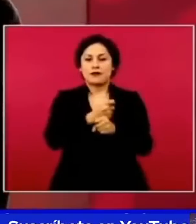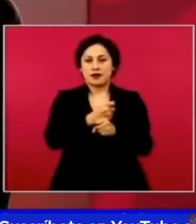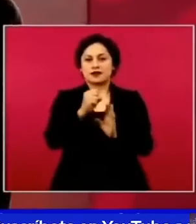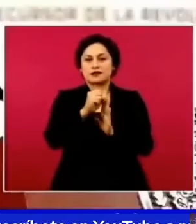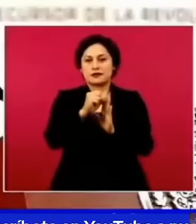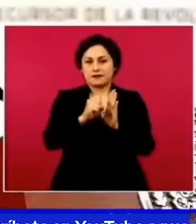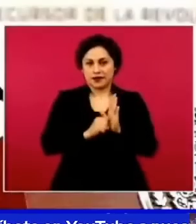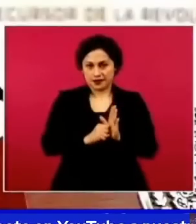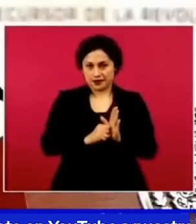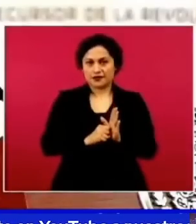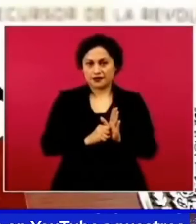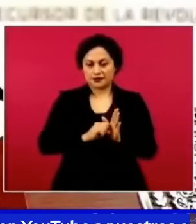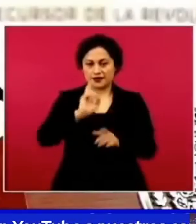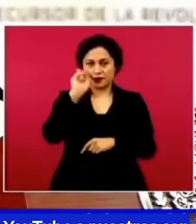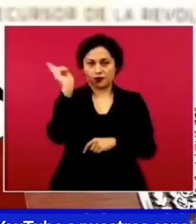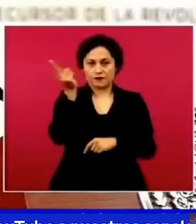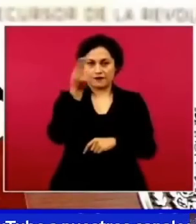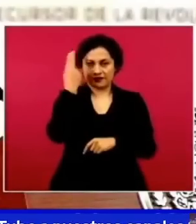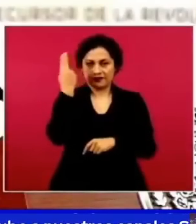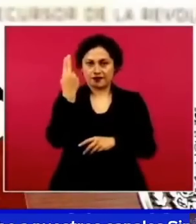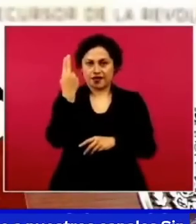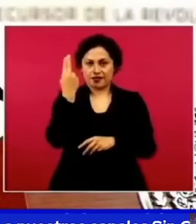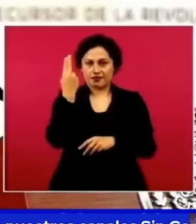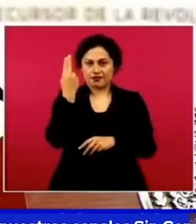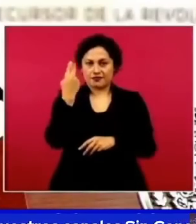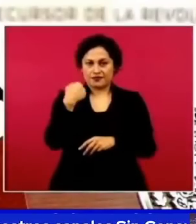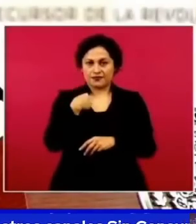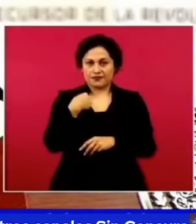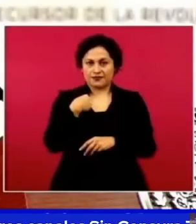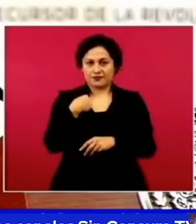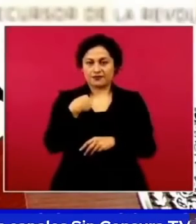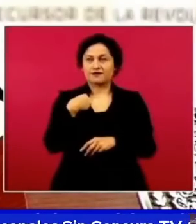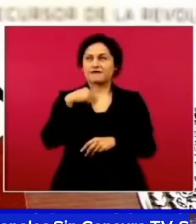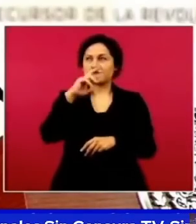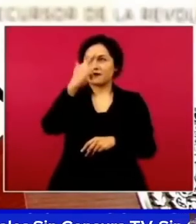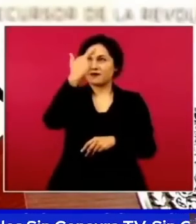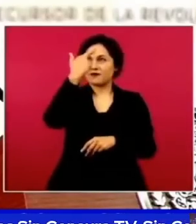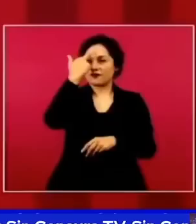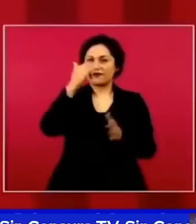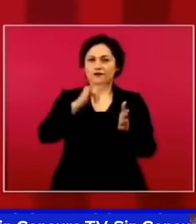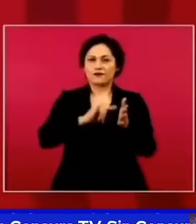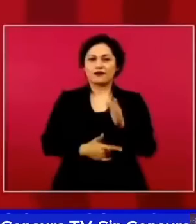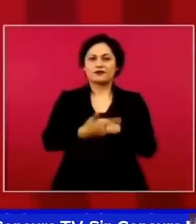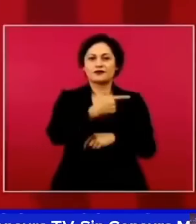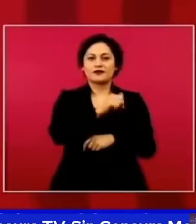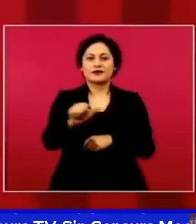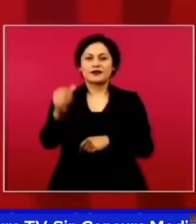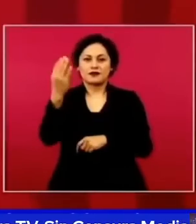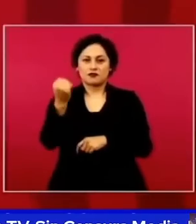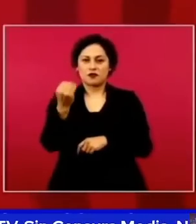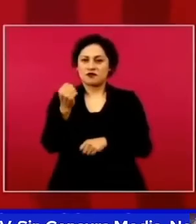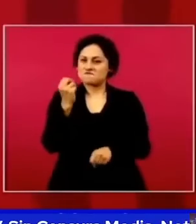primer semestre de ciencia política, de 7 a 9, temprano.